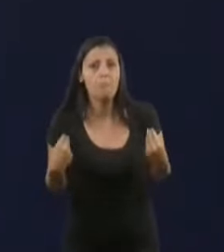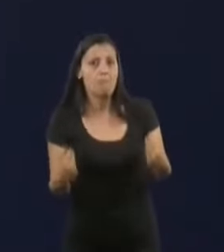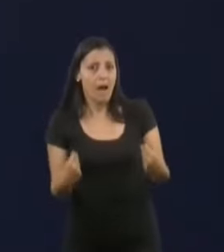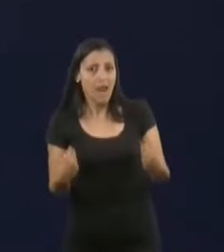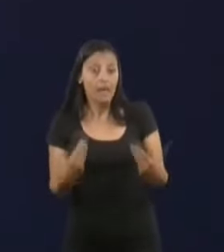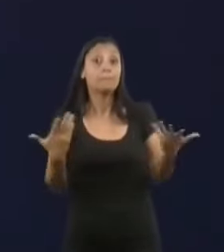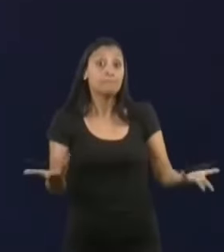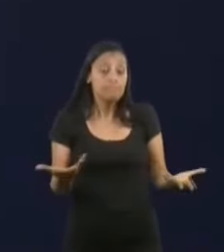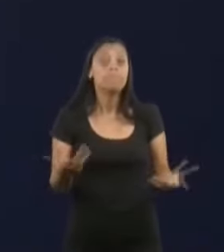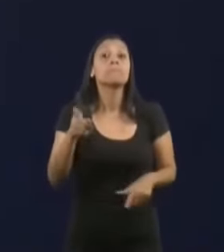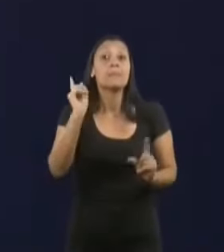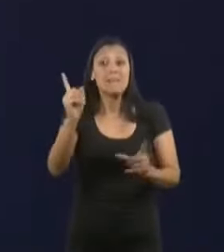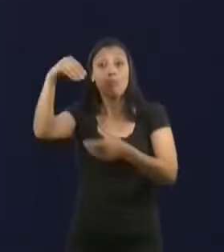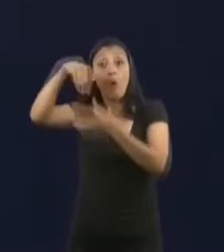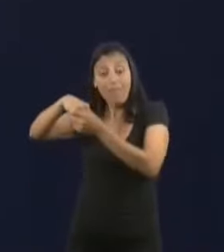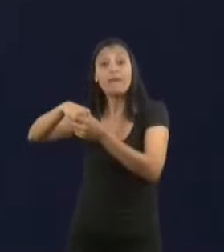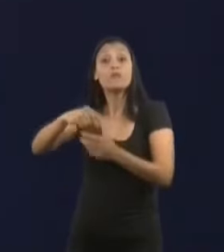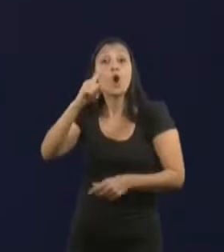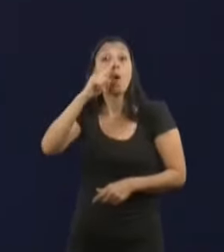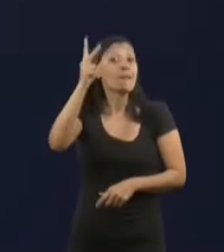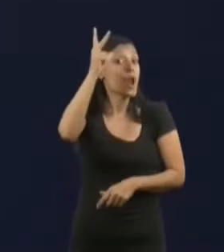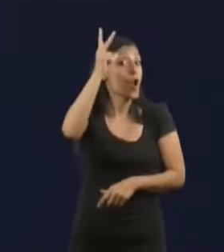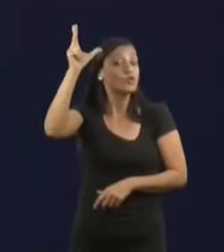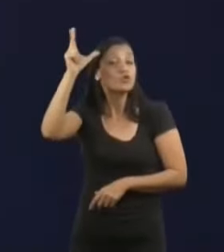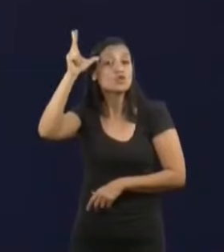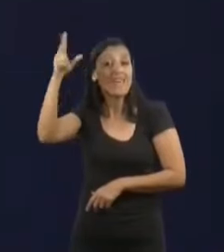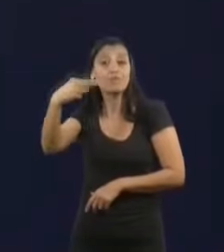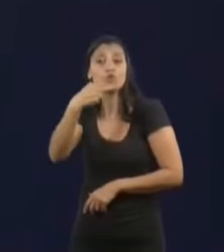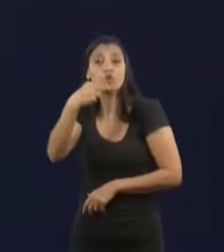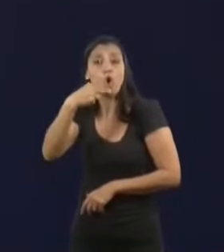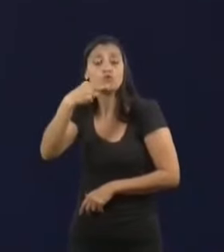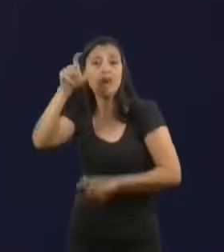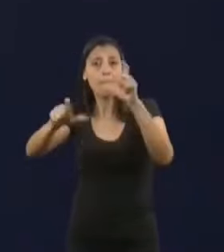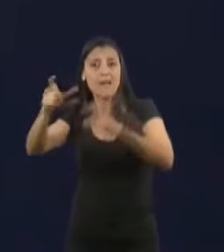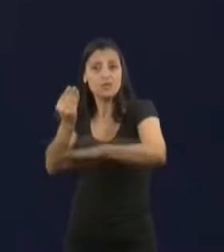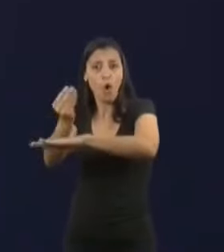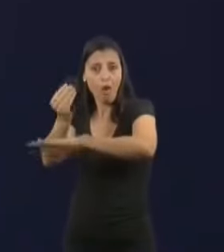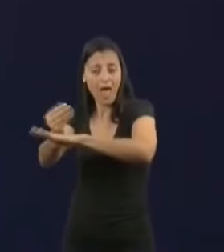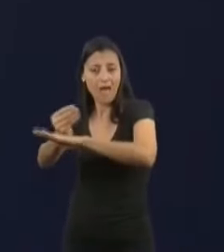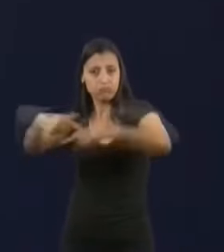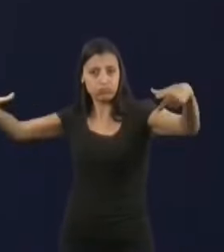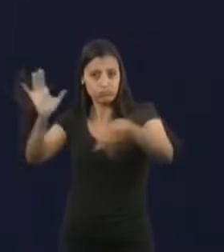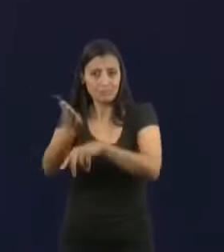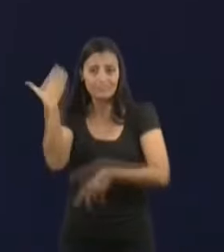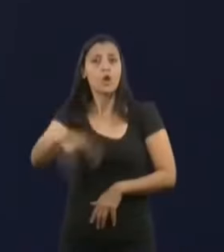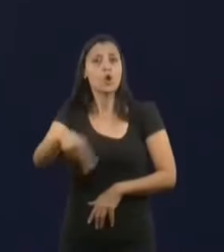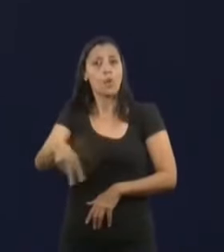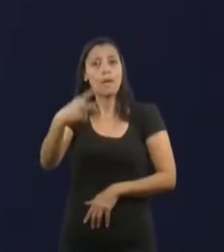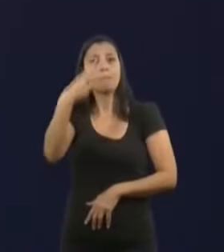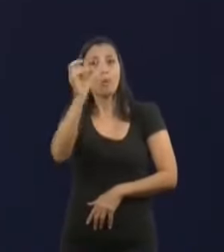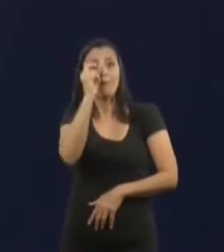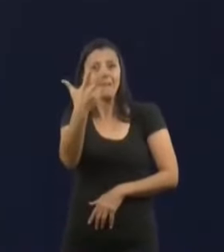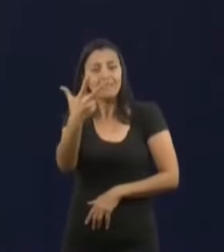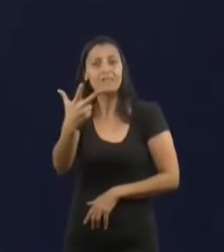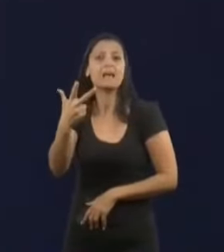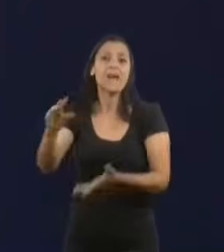el pico de personal de esta empresa llegó a 181 empleados en noviembre 2023 y como les decía eh desde